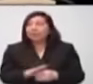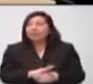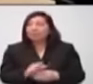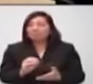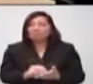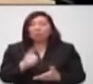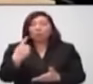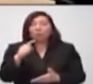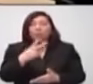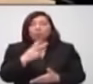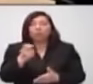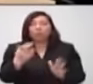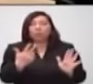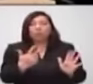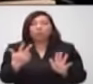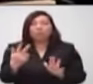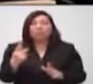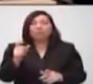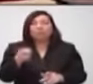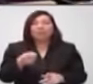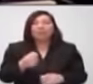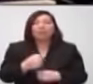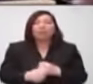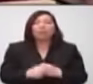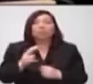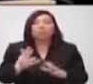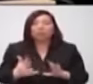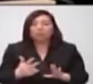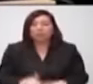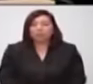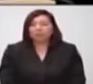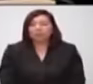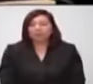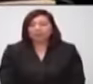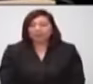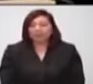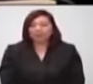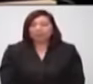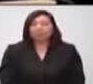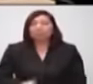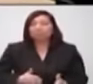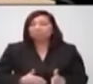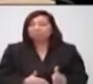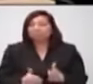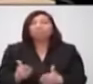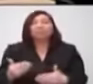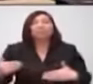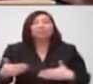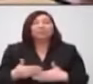más de 1.288.000 pasajeros en el 2018. El corredor Carretera